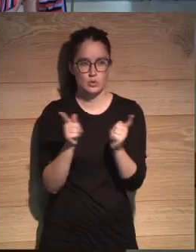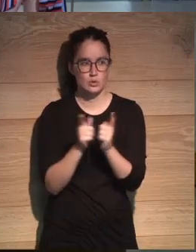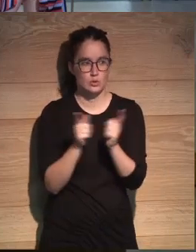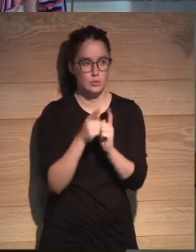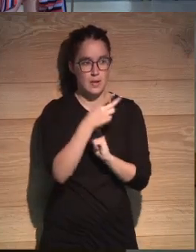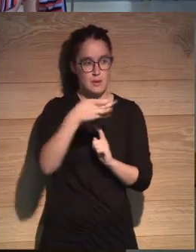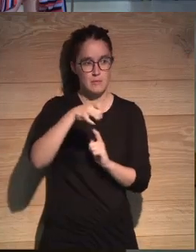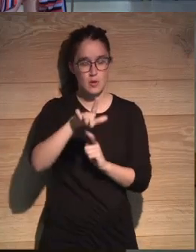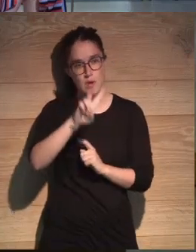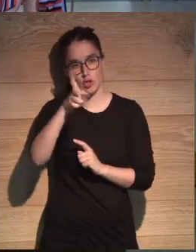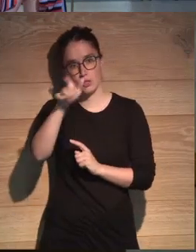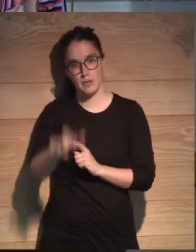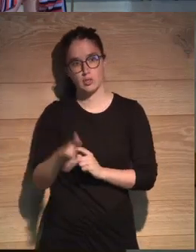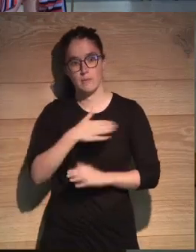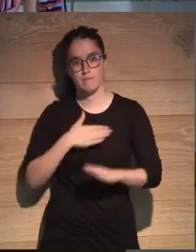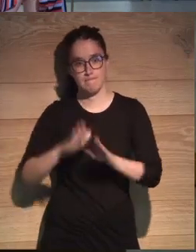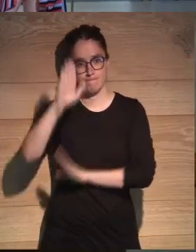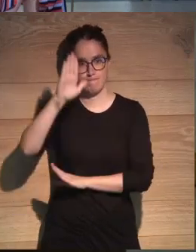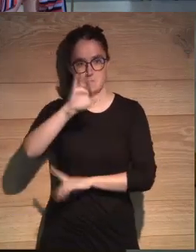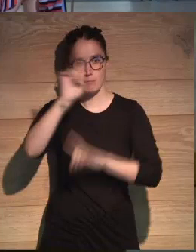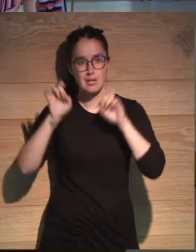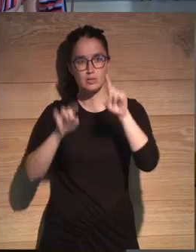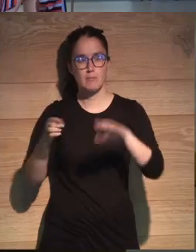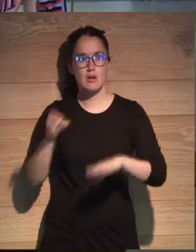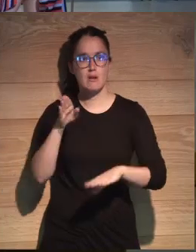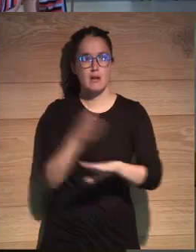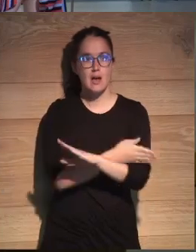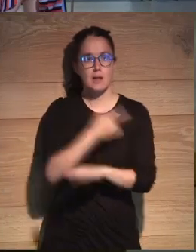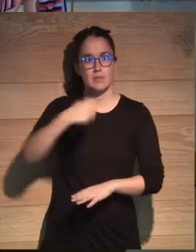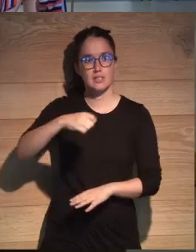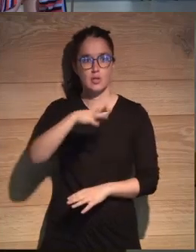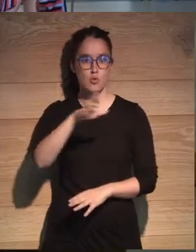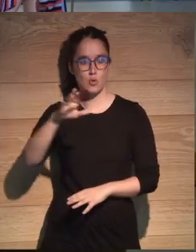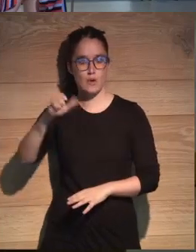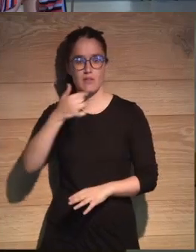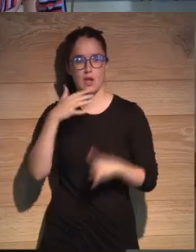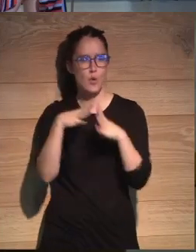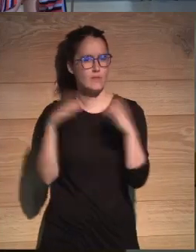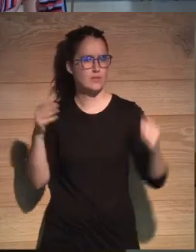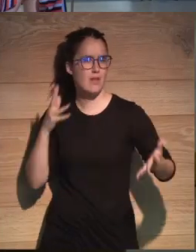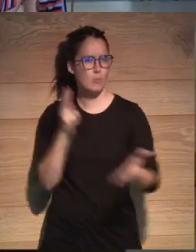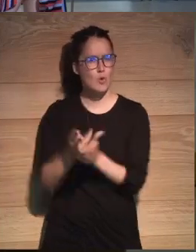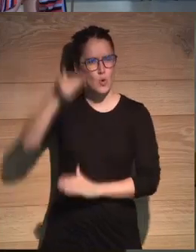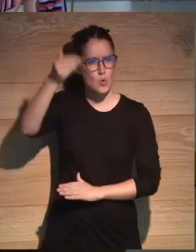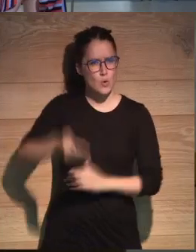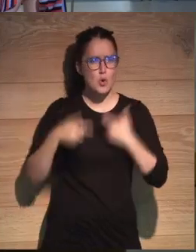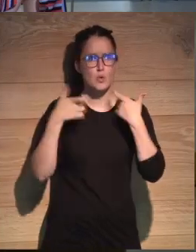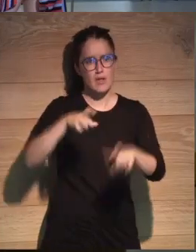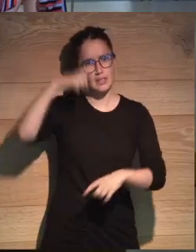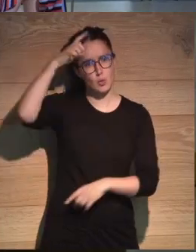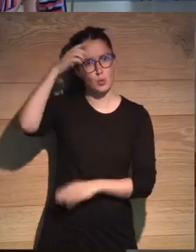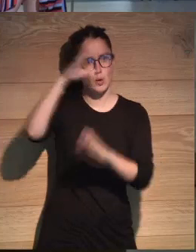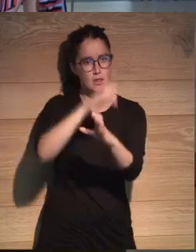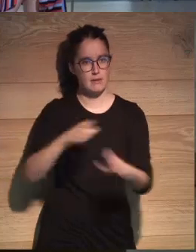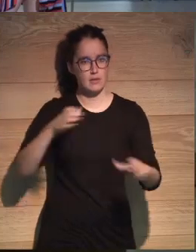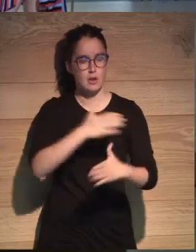a Manuel y a otra persona que han pedido la palabra, pero lo decía antes el presidente de la CRUE, las universidades han hecho una apuesta muy importante por las unidades de cultura científica,